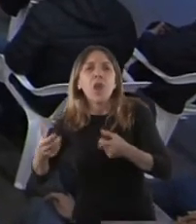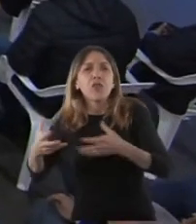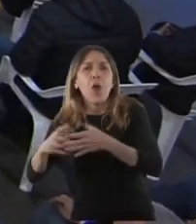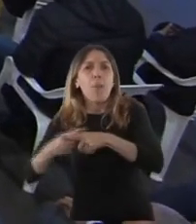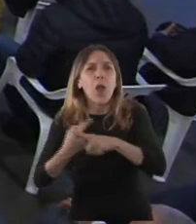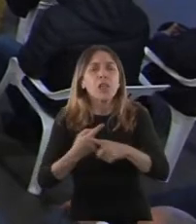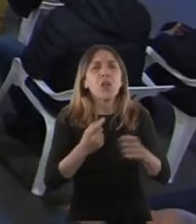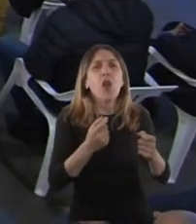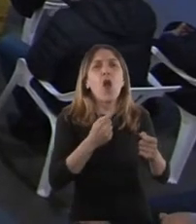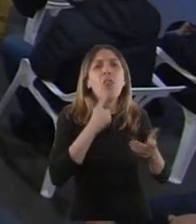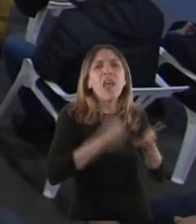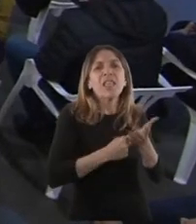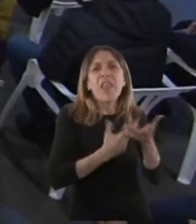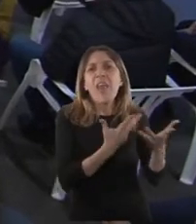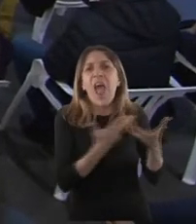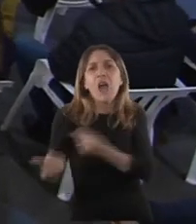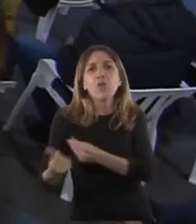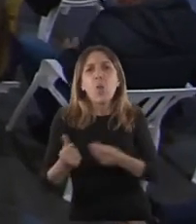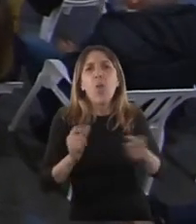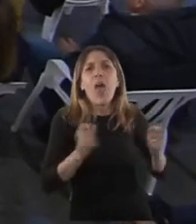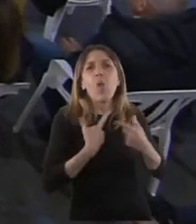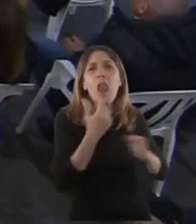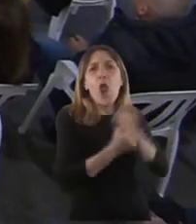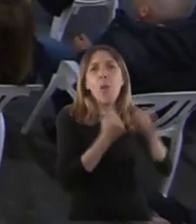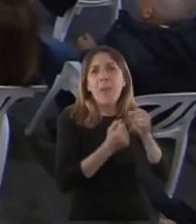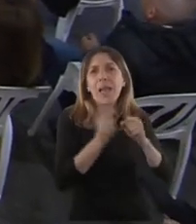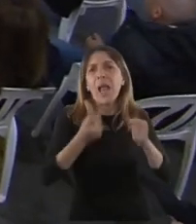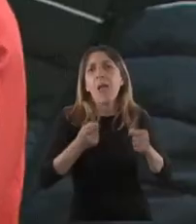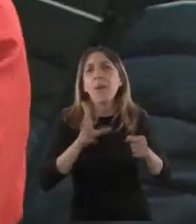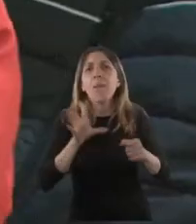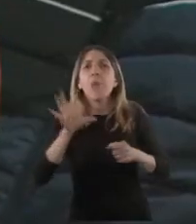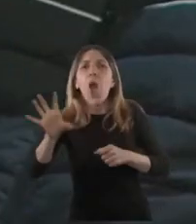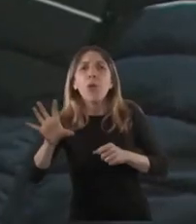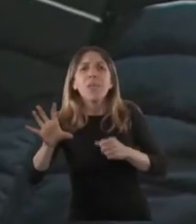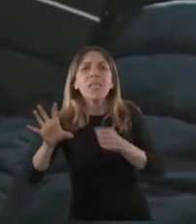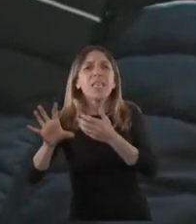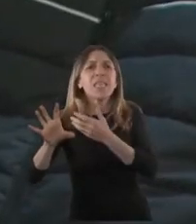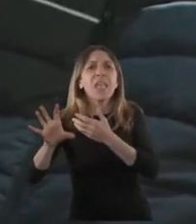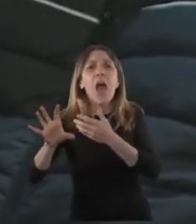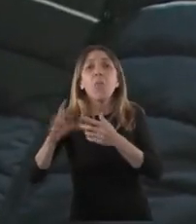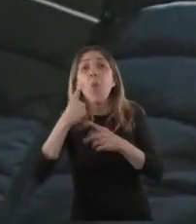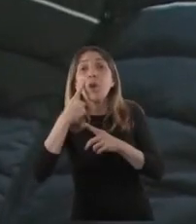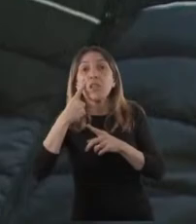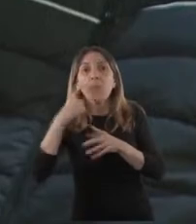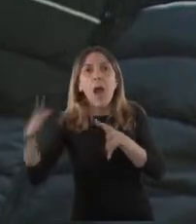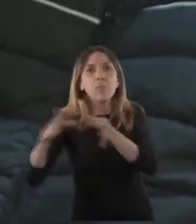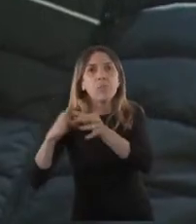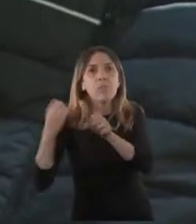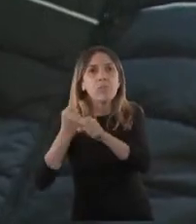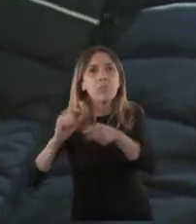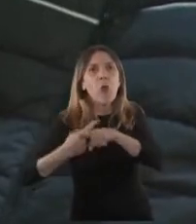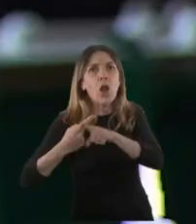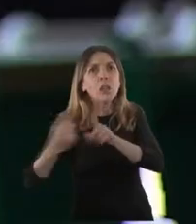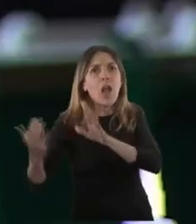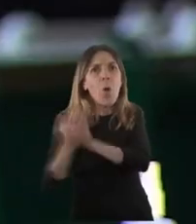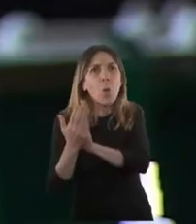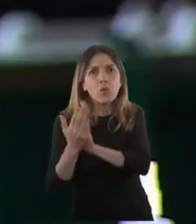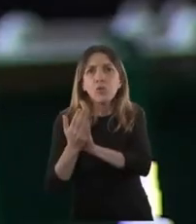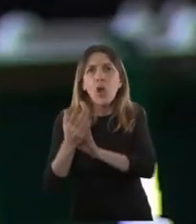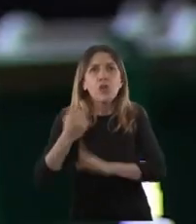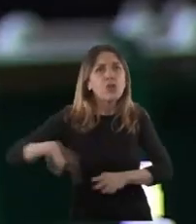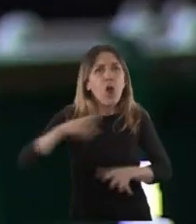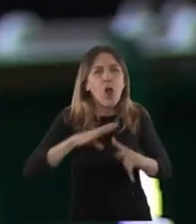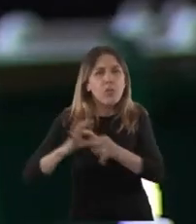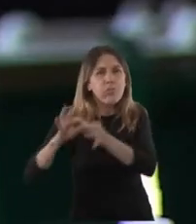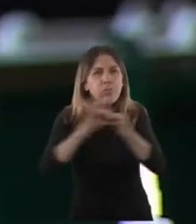empresario, por supuesto de las políticas provinciales y municipales, todos alineados para poner de pie a la